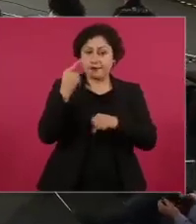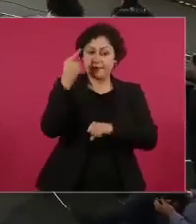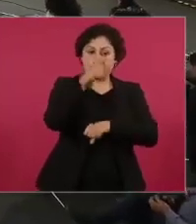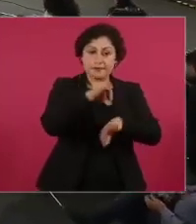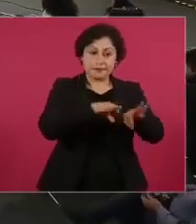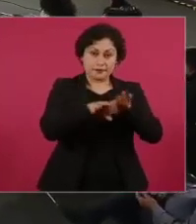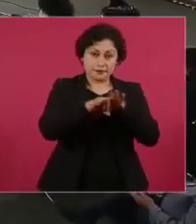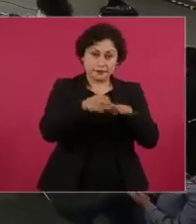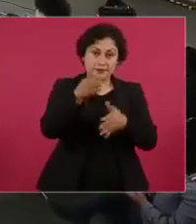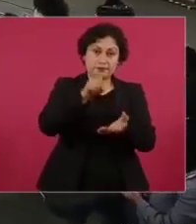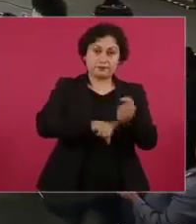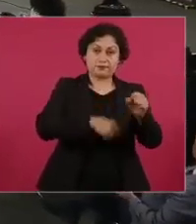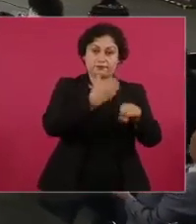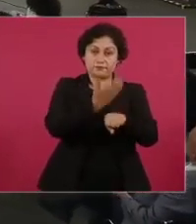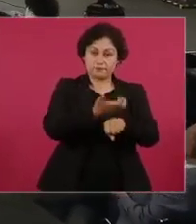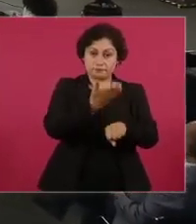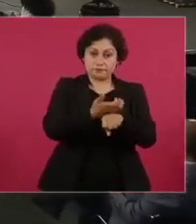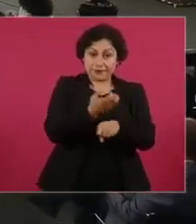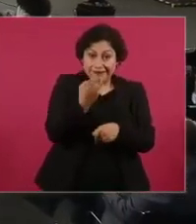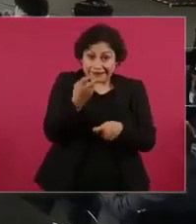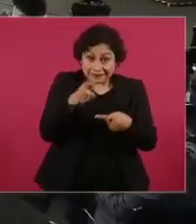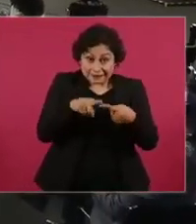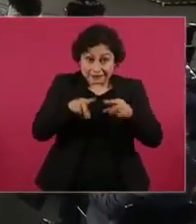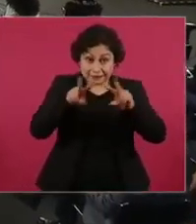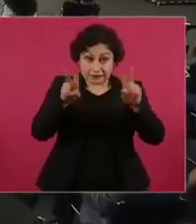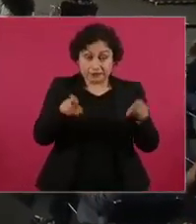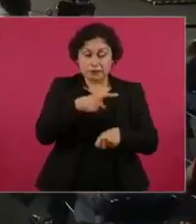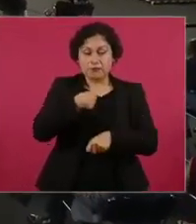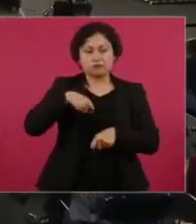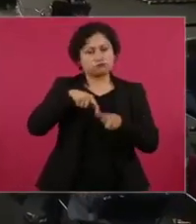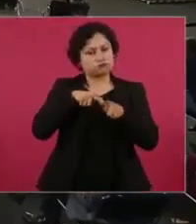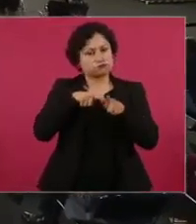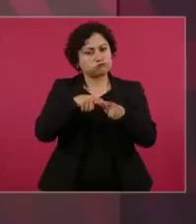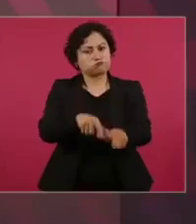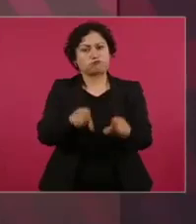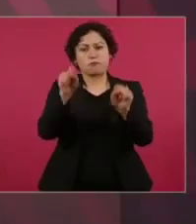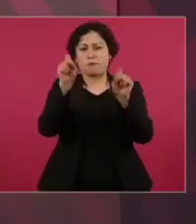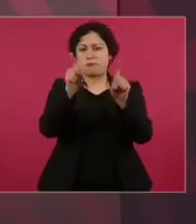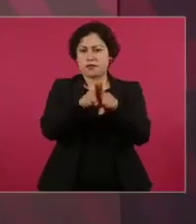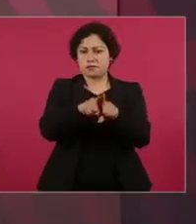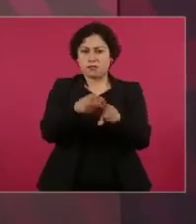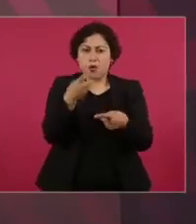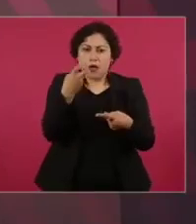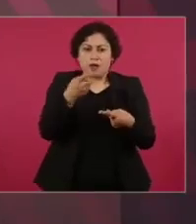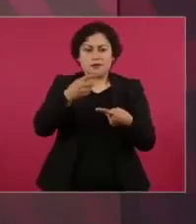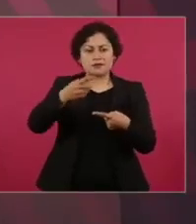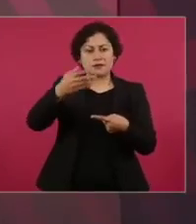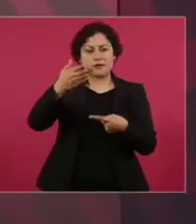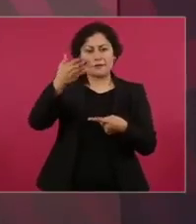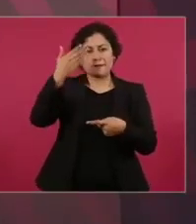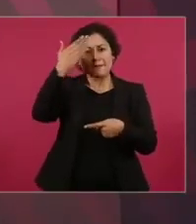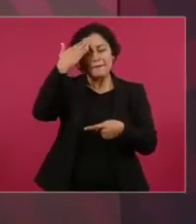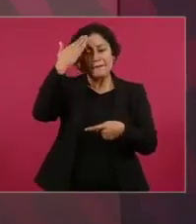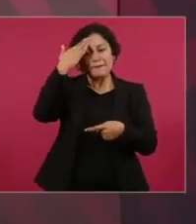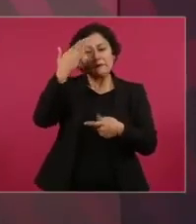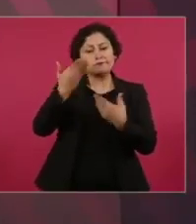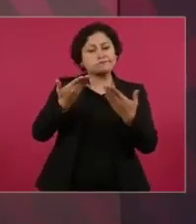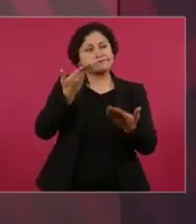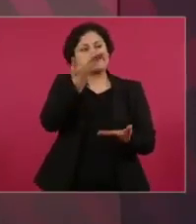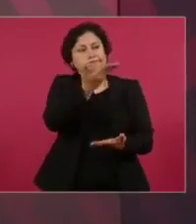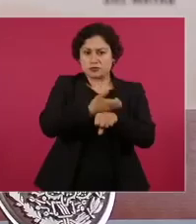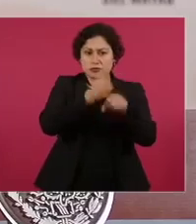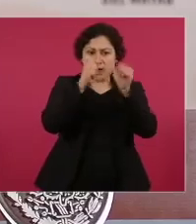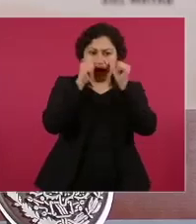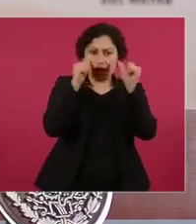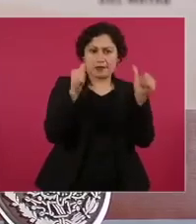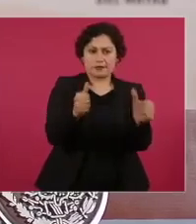seguir sosteniendo como la principal demanda del Gobierno de